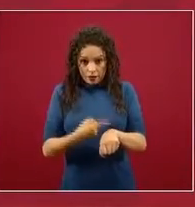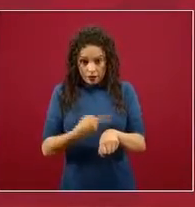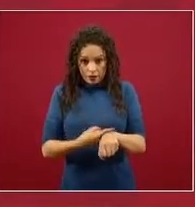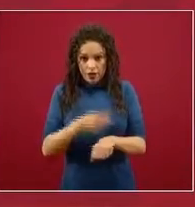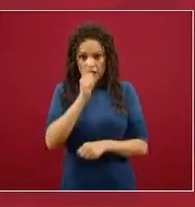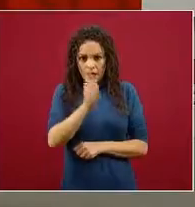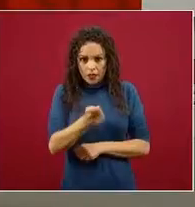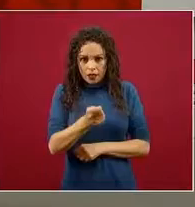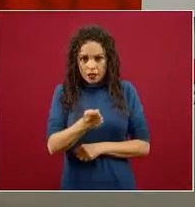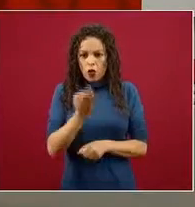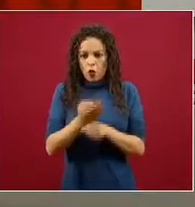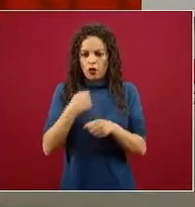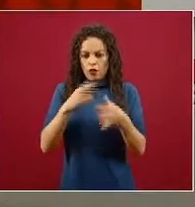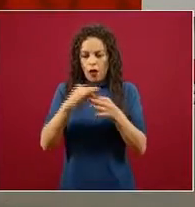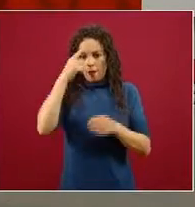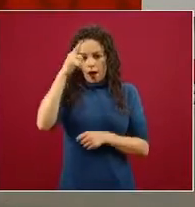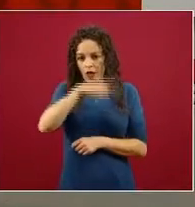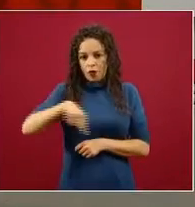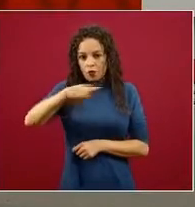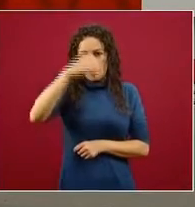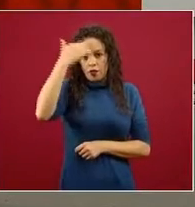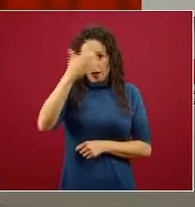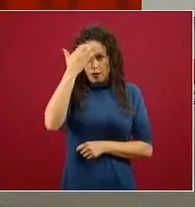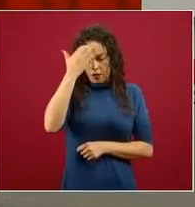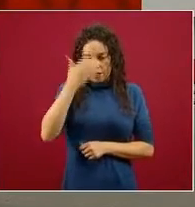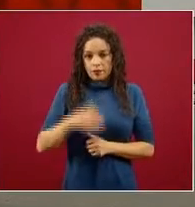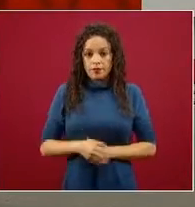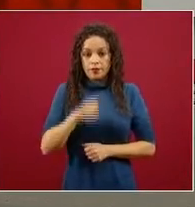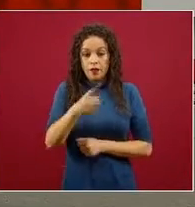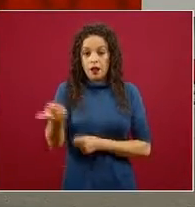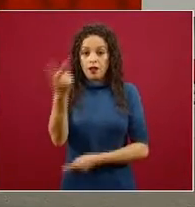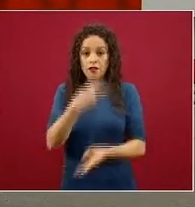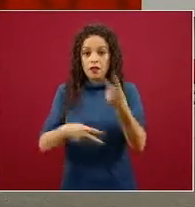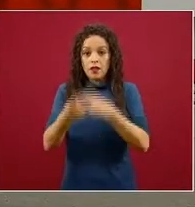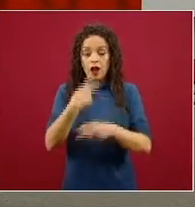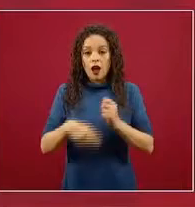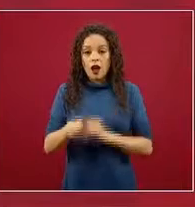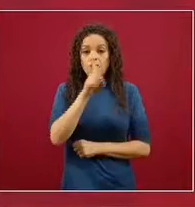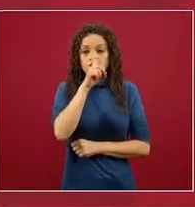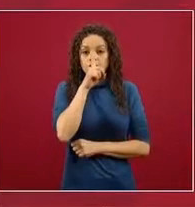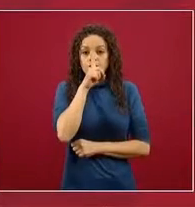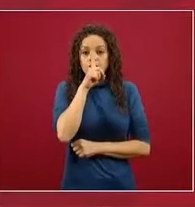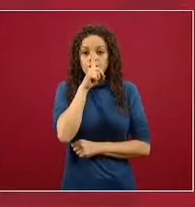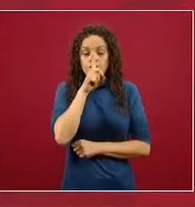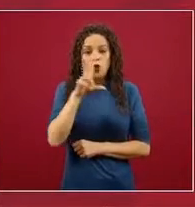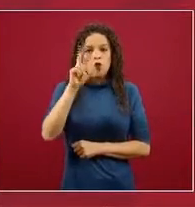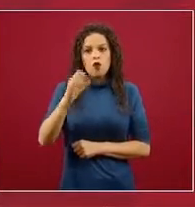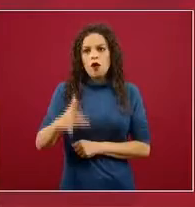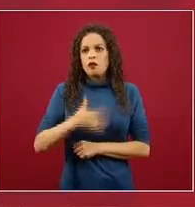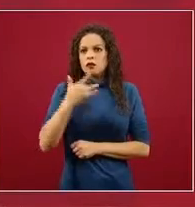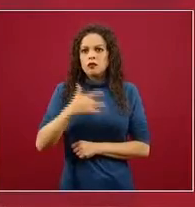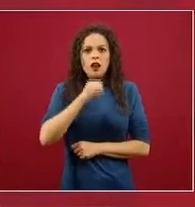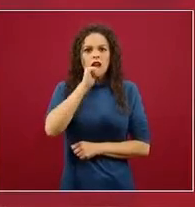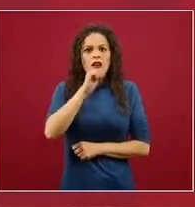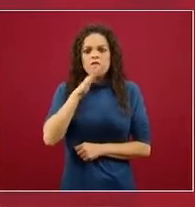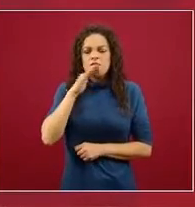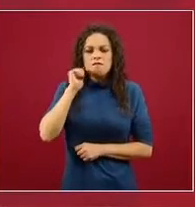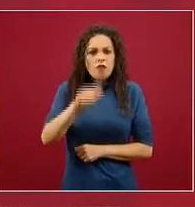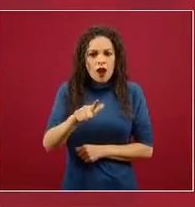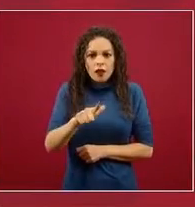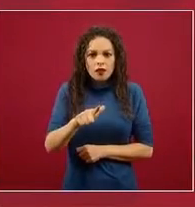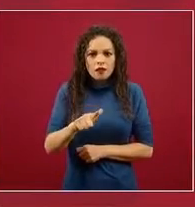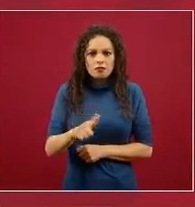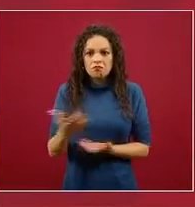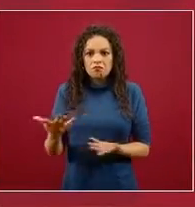es una enfermedad que suele presentarse en forma silenciosa, no da síntoma alguno en la mayoría de las personas que lo